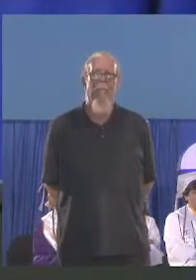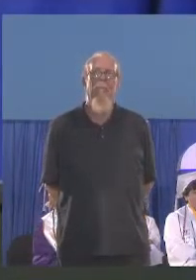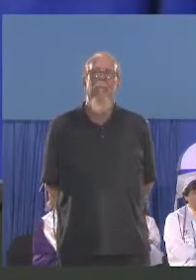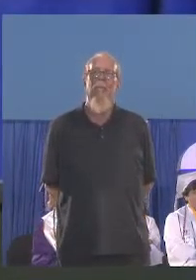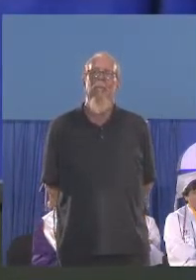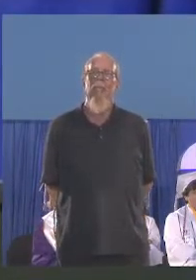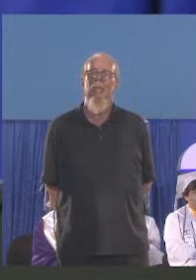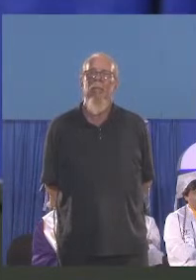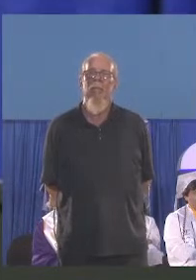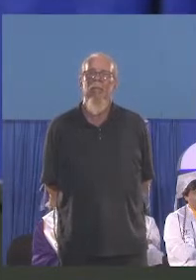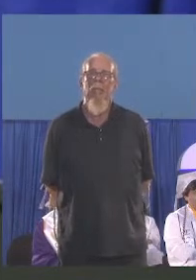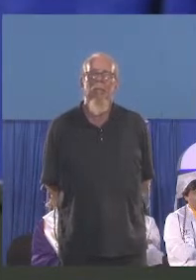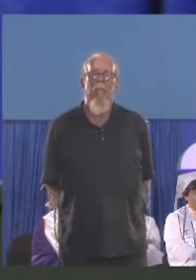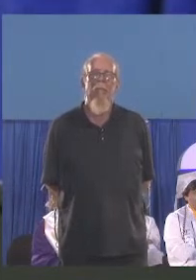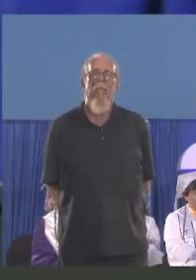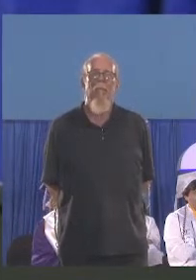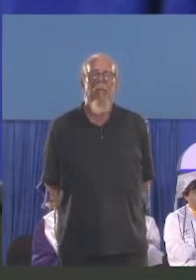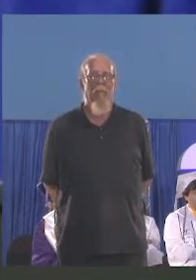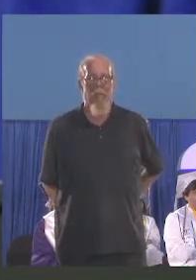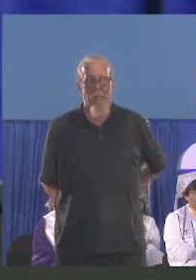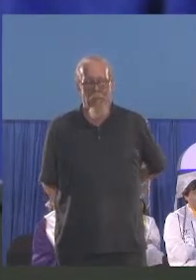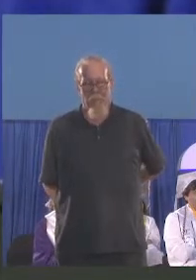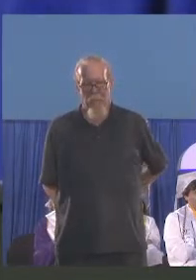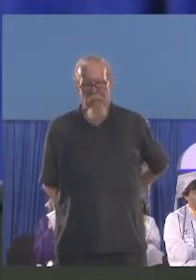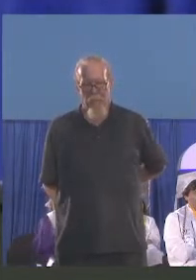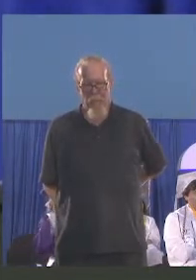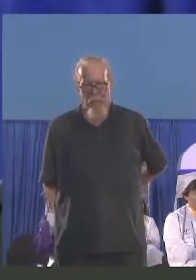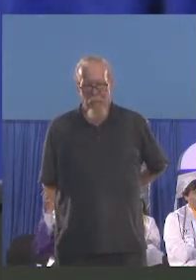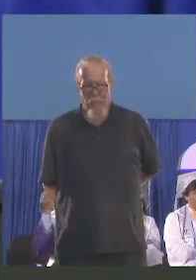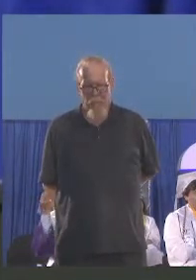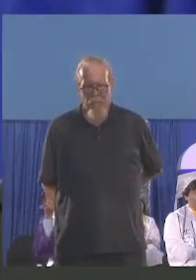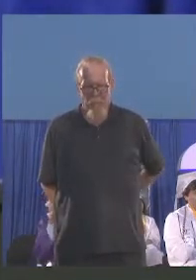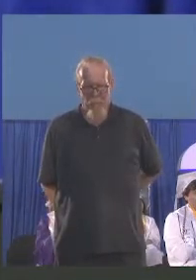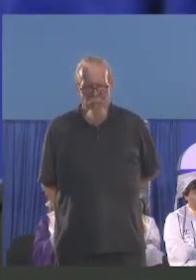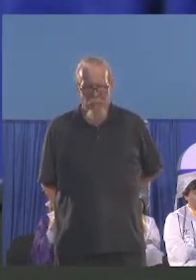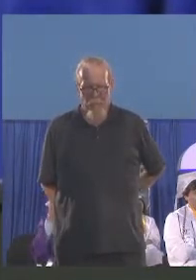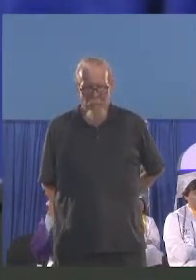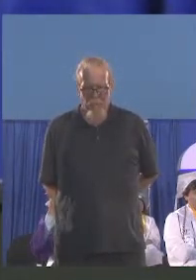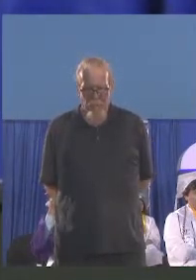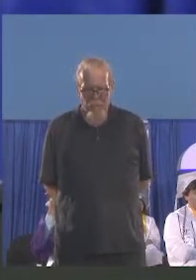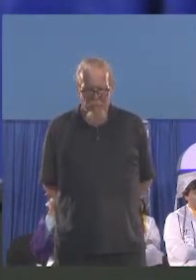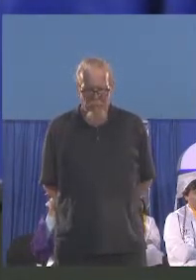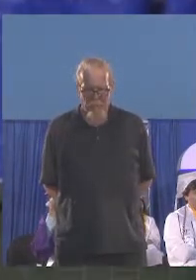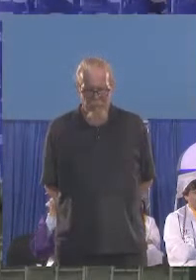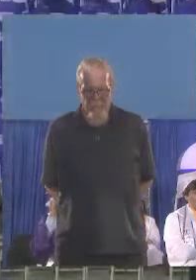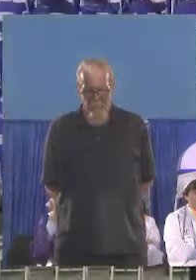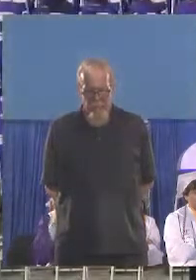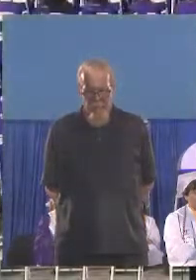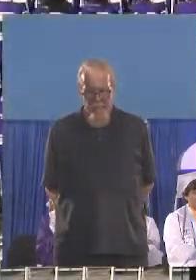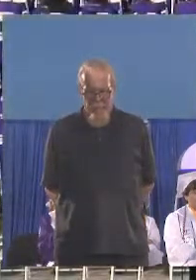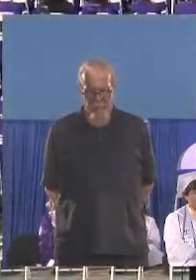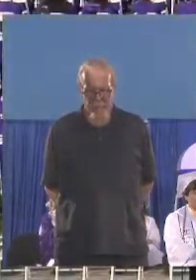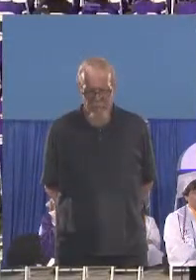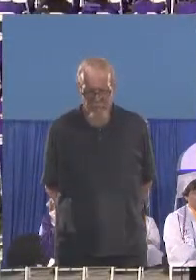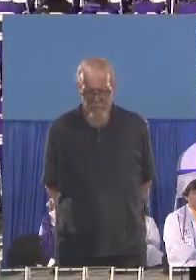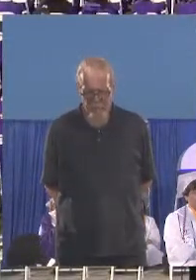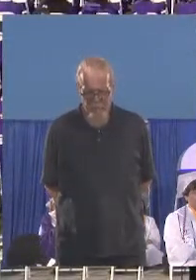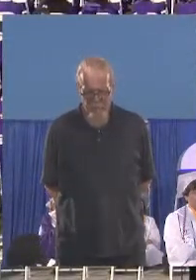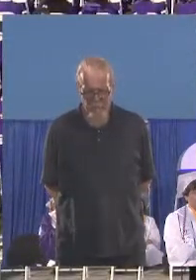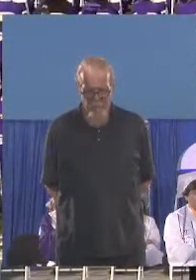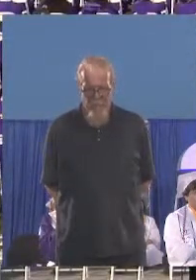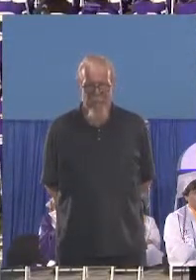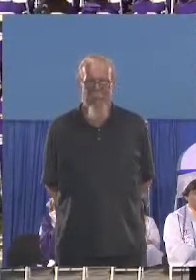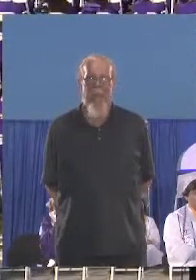ajustaran para asegurarse de que iban a tener éxito. Su primer año comenzó normalmente, pero al final fue muy